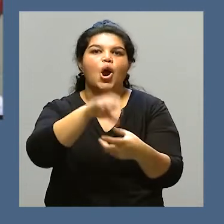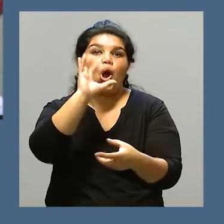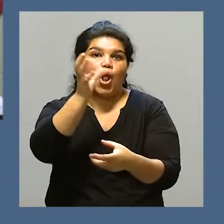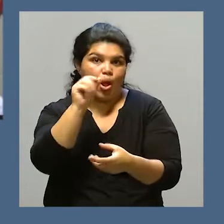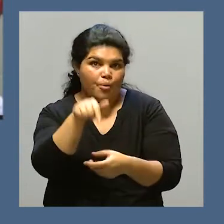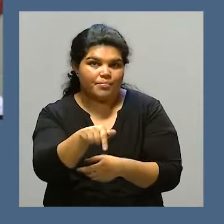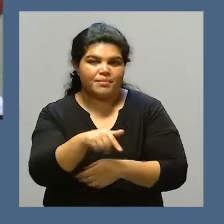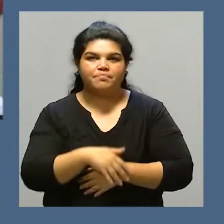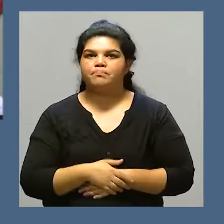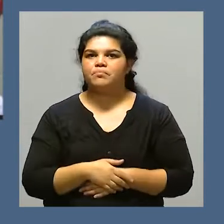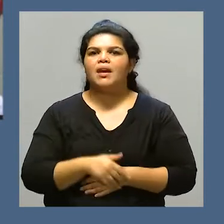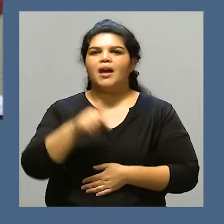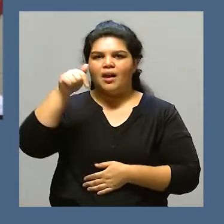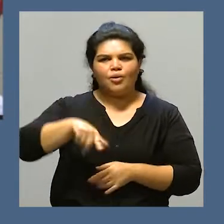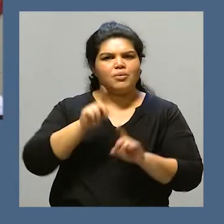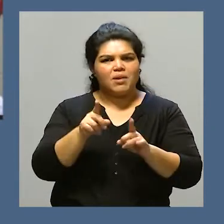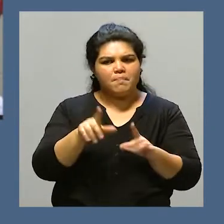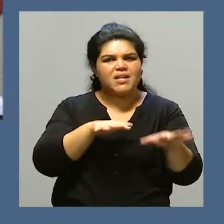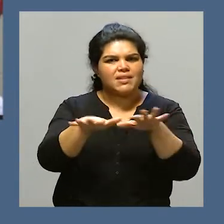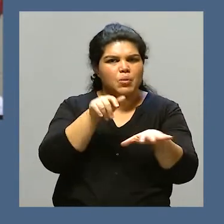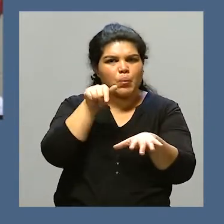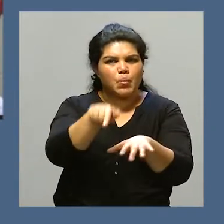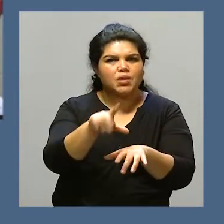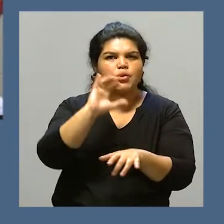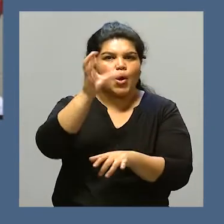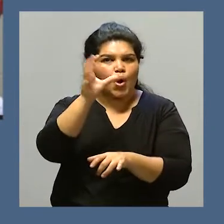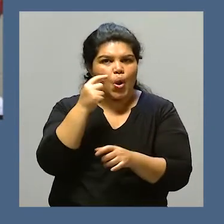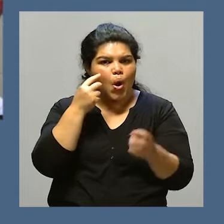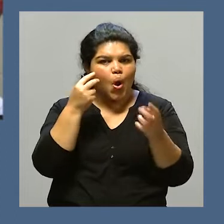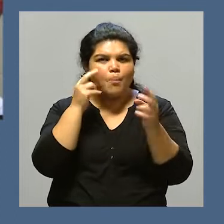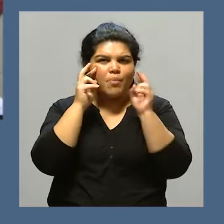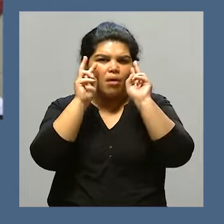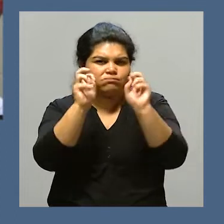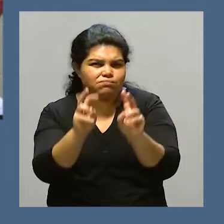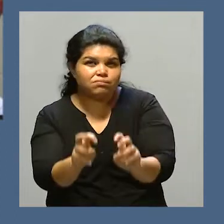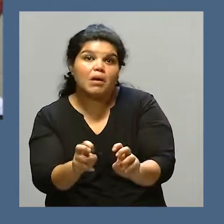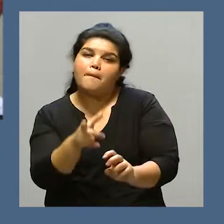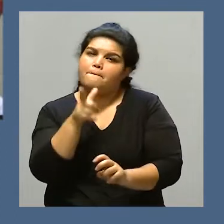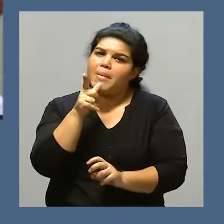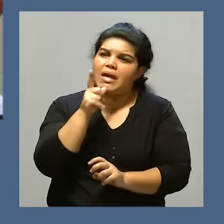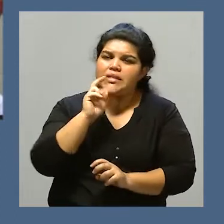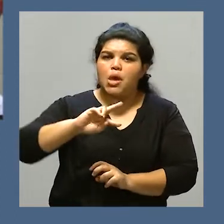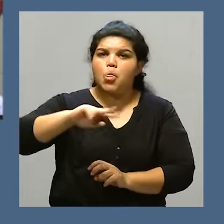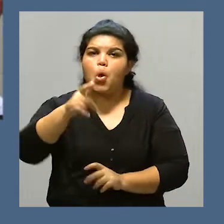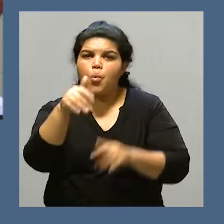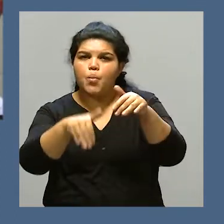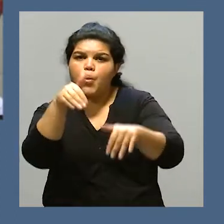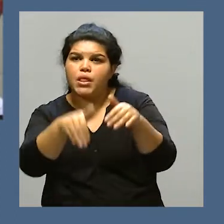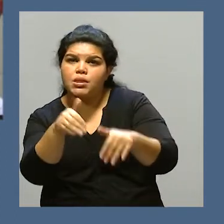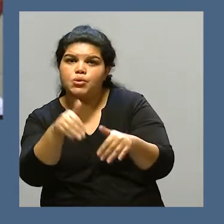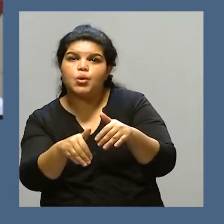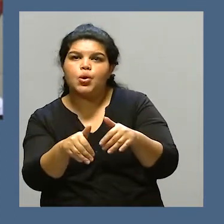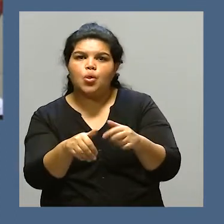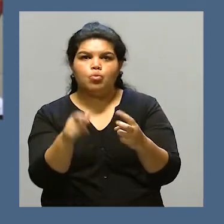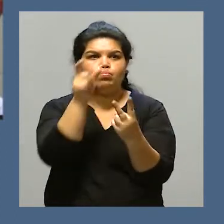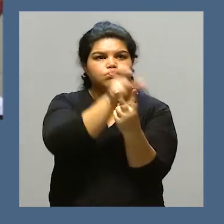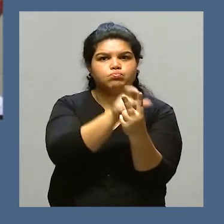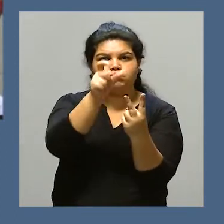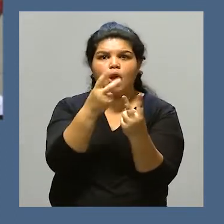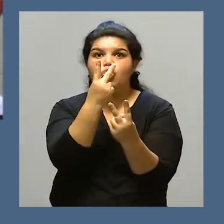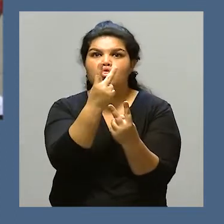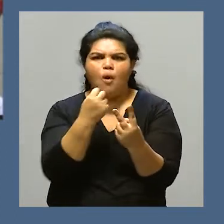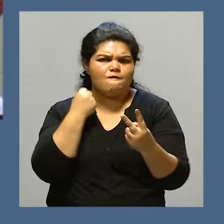hablando justamente cómo está el panorama en Colombia, porque hasta hace algunos días se hablaba de posible segunda vuelta, dos candidatos que eran los más fuertes, pero en estos últimos